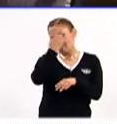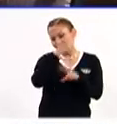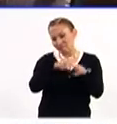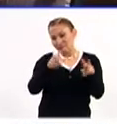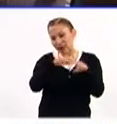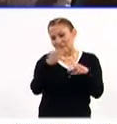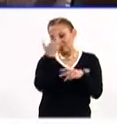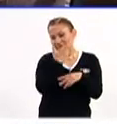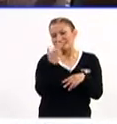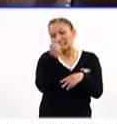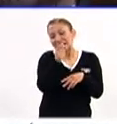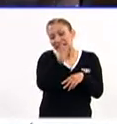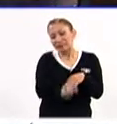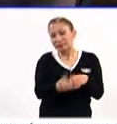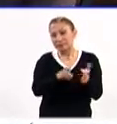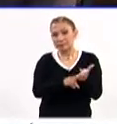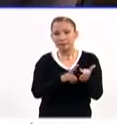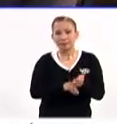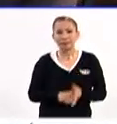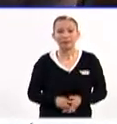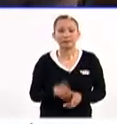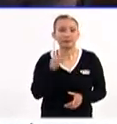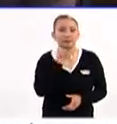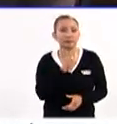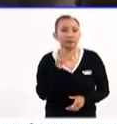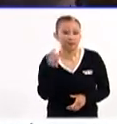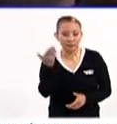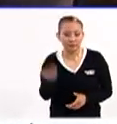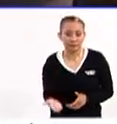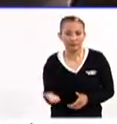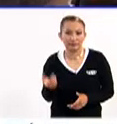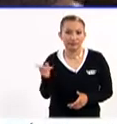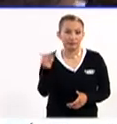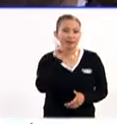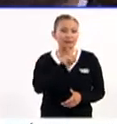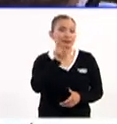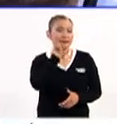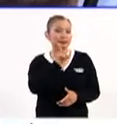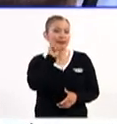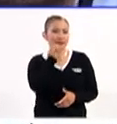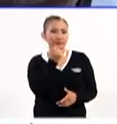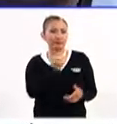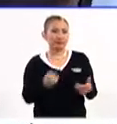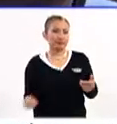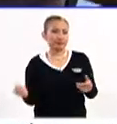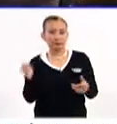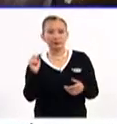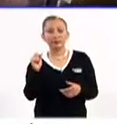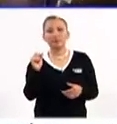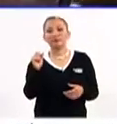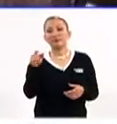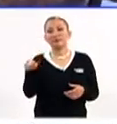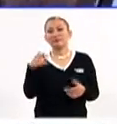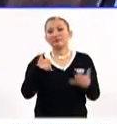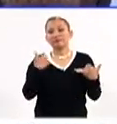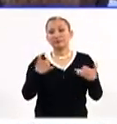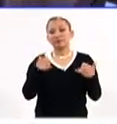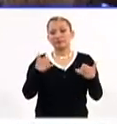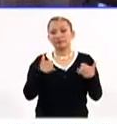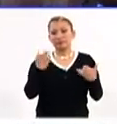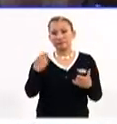también revisado su valor, que es por supuesto esta famosa doncella, esta famosa